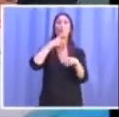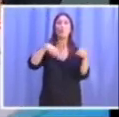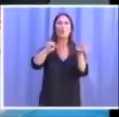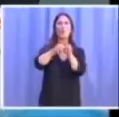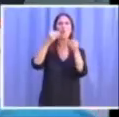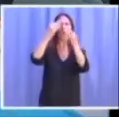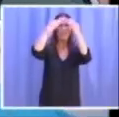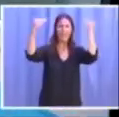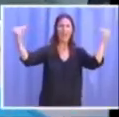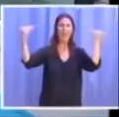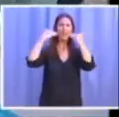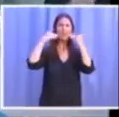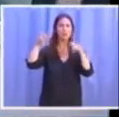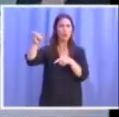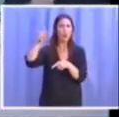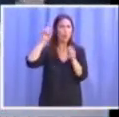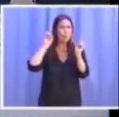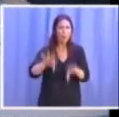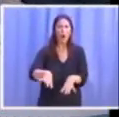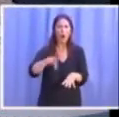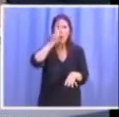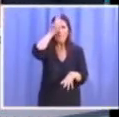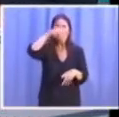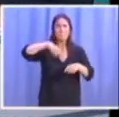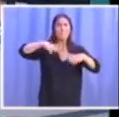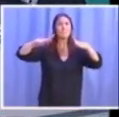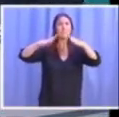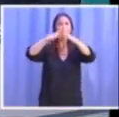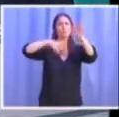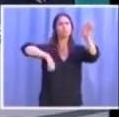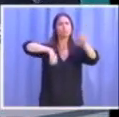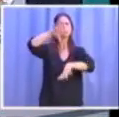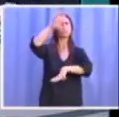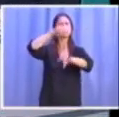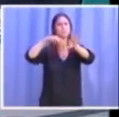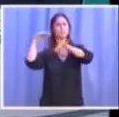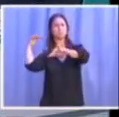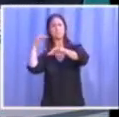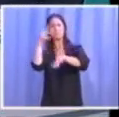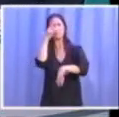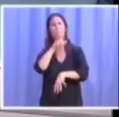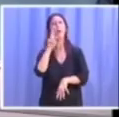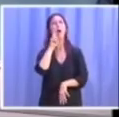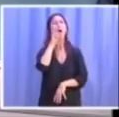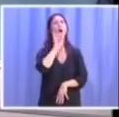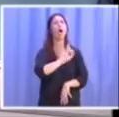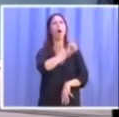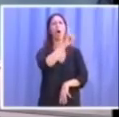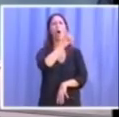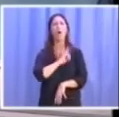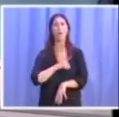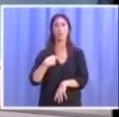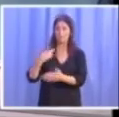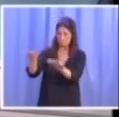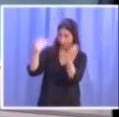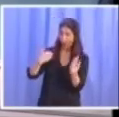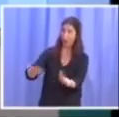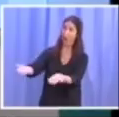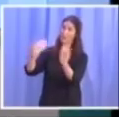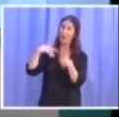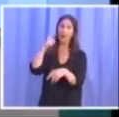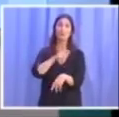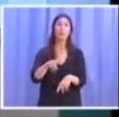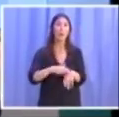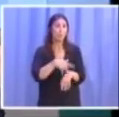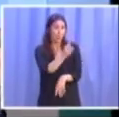Egipto? ¿Cumple la ley de patrimonio directa? En Egipto, en las pirámides bueno, de Egipto. Y vienen para miles sea de personas a ver, queremos visitarnos que venga más gente. ¿Y qué es lo que pasa? Pues que